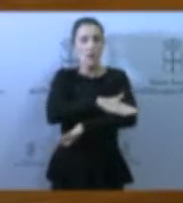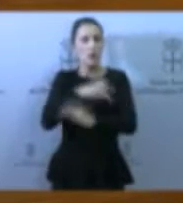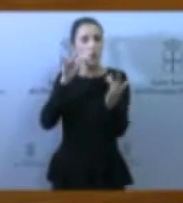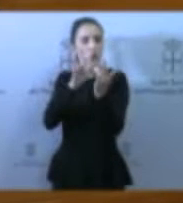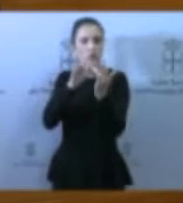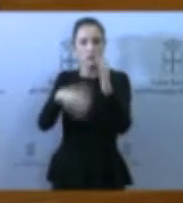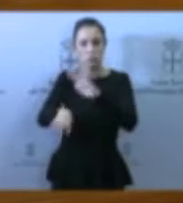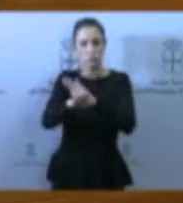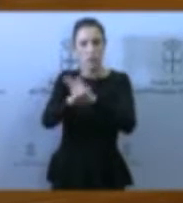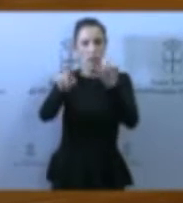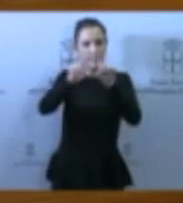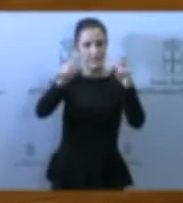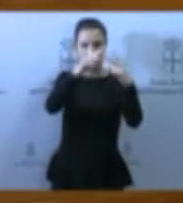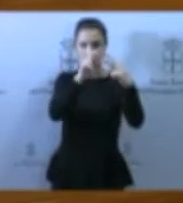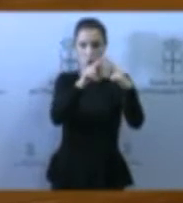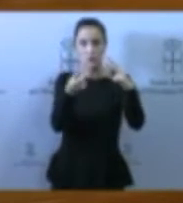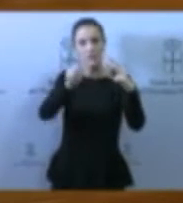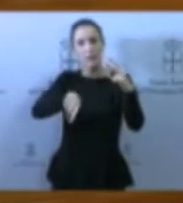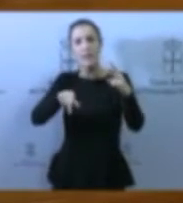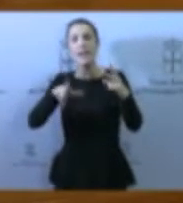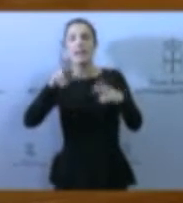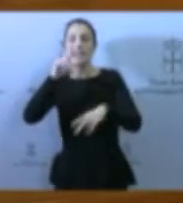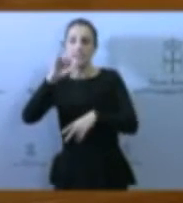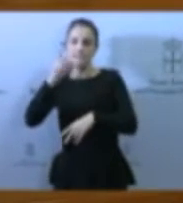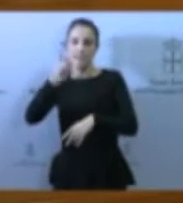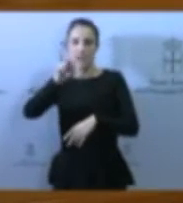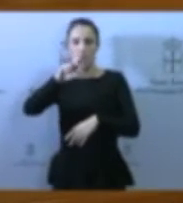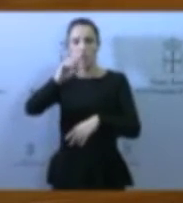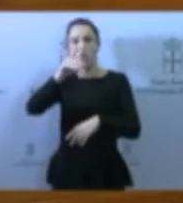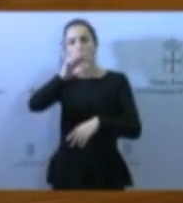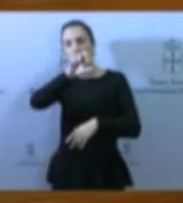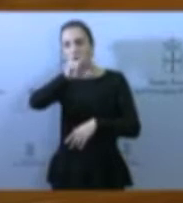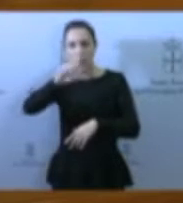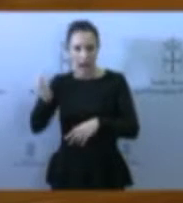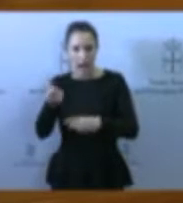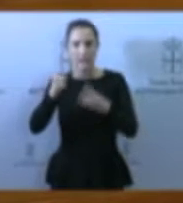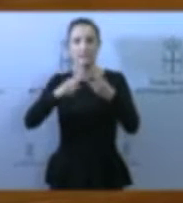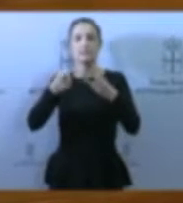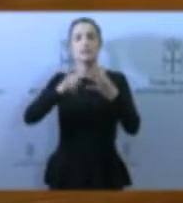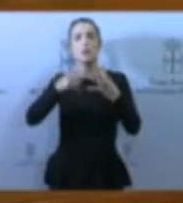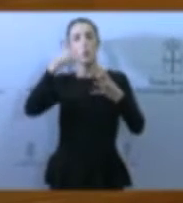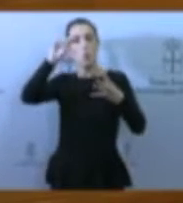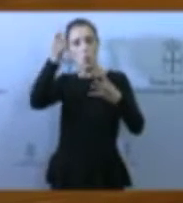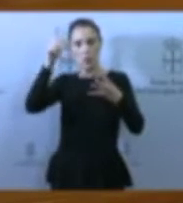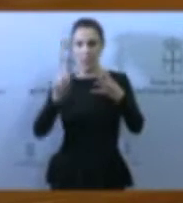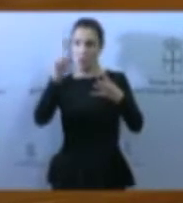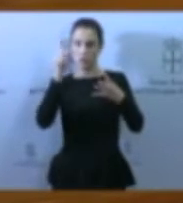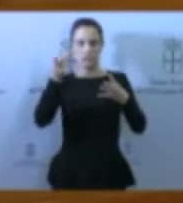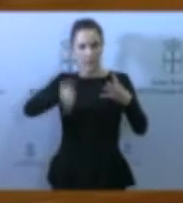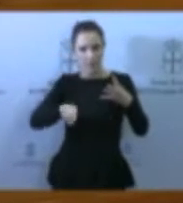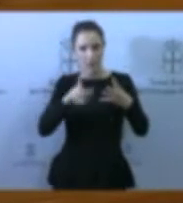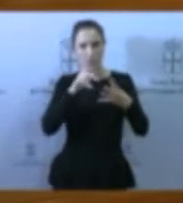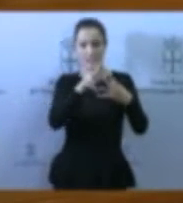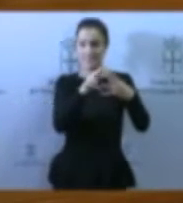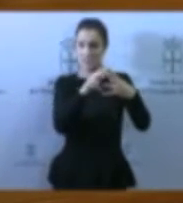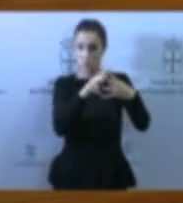Red Eléctrica, con Iberdrola y Electra del Norte para urgirlas a restablecer el suministro. Con las dos principales operadoras,